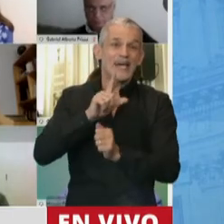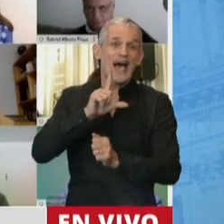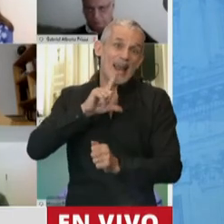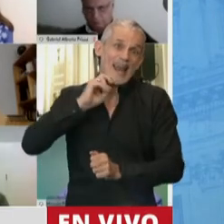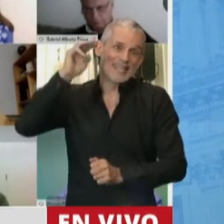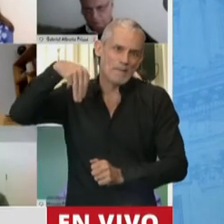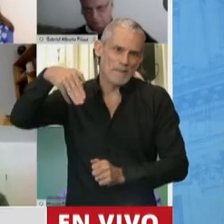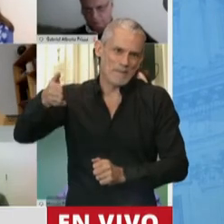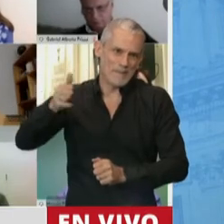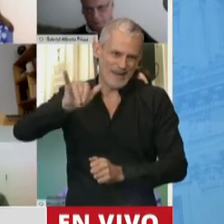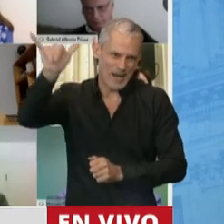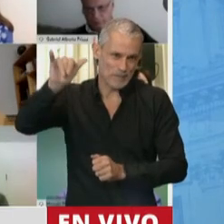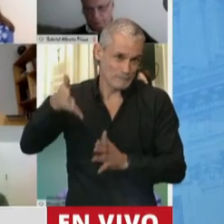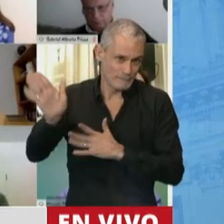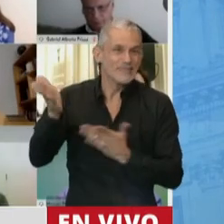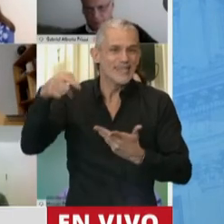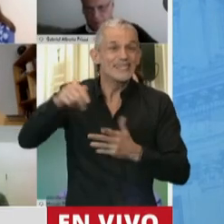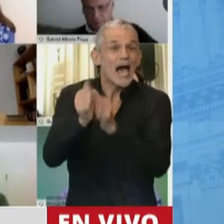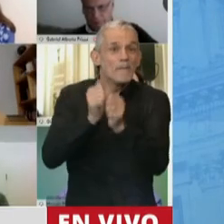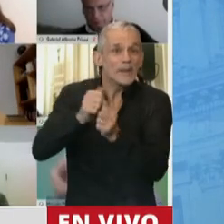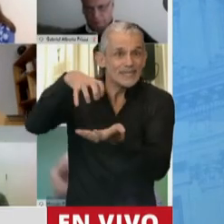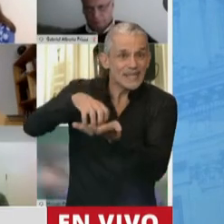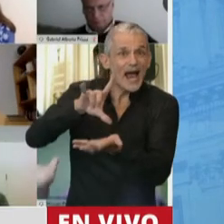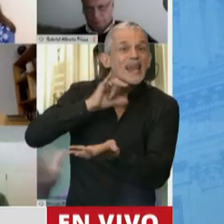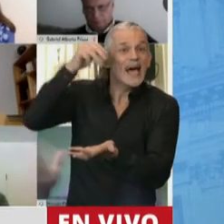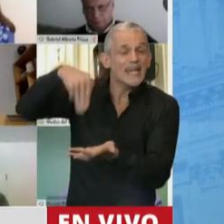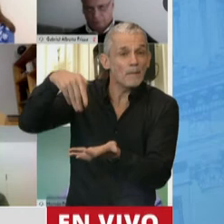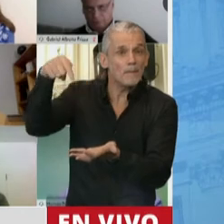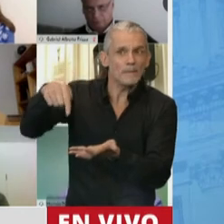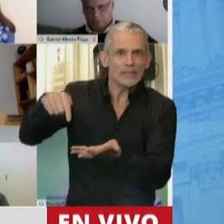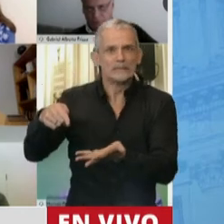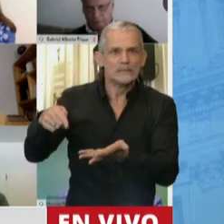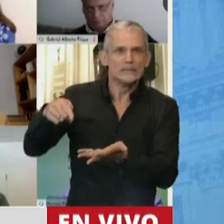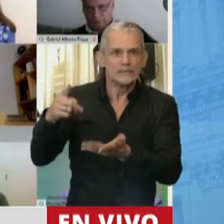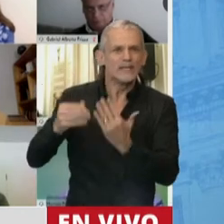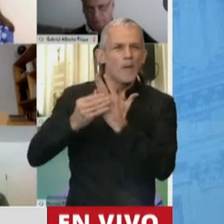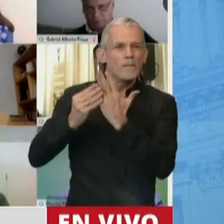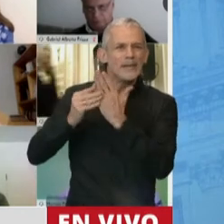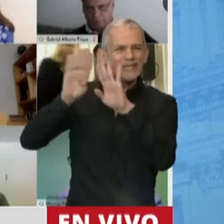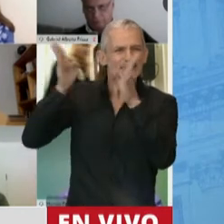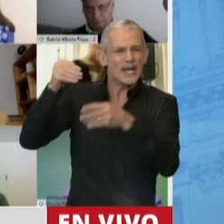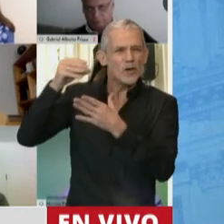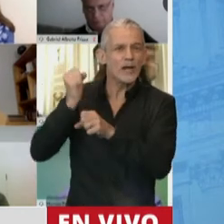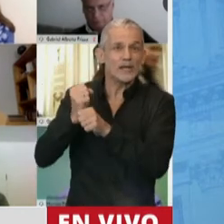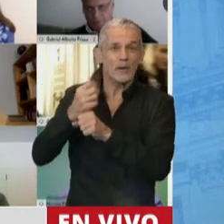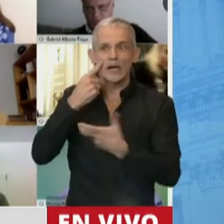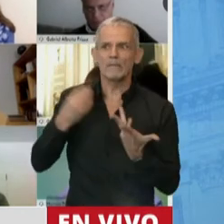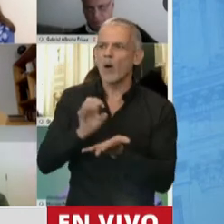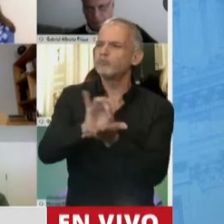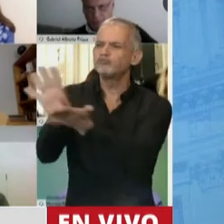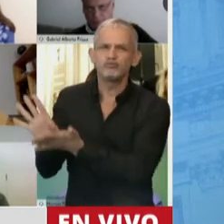la Argentina. Esa empresa en este momento está discutiendo en el Ministerio de Trabajo el despido